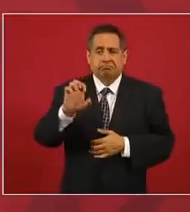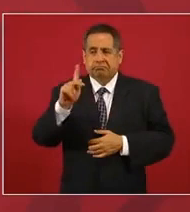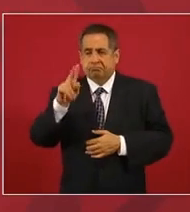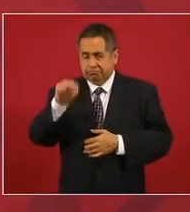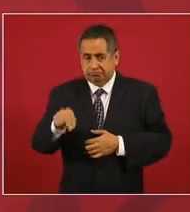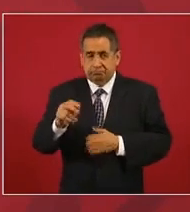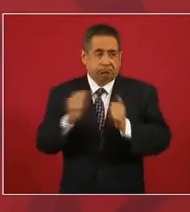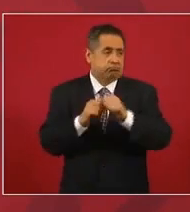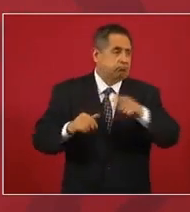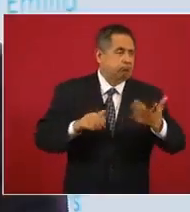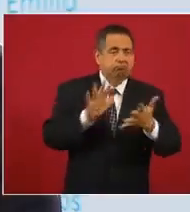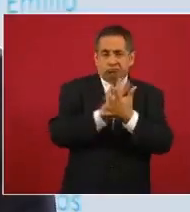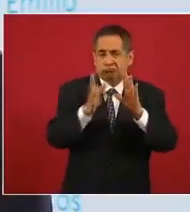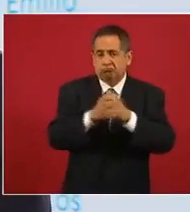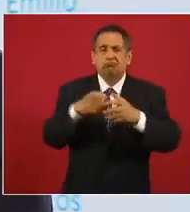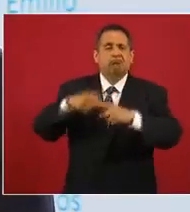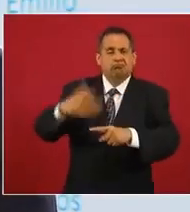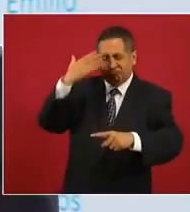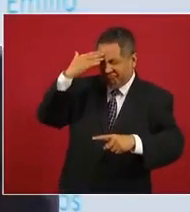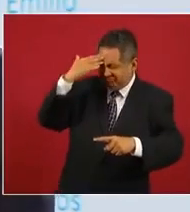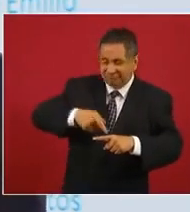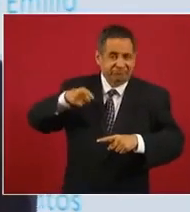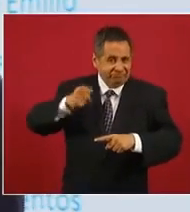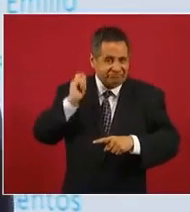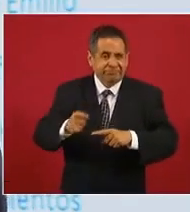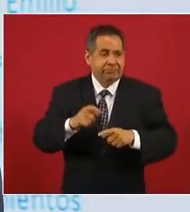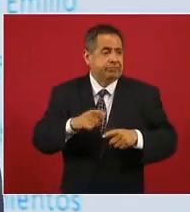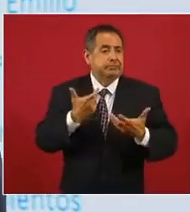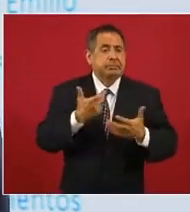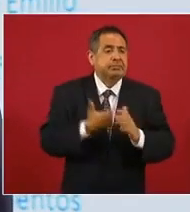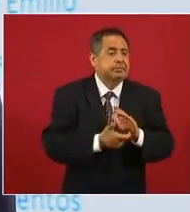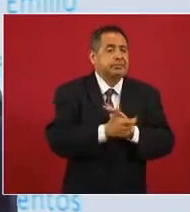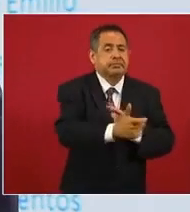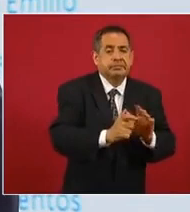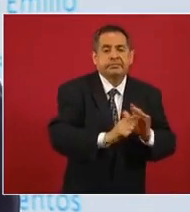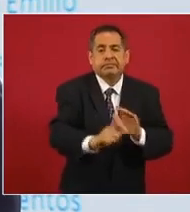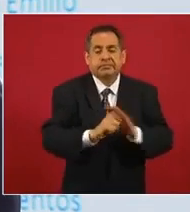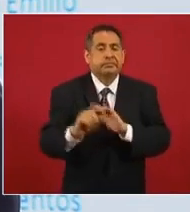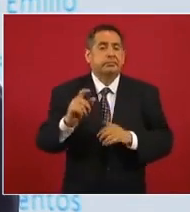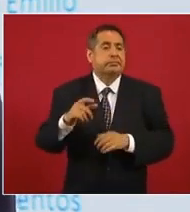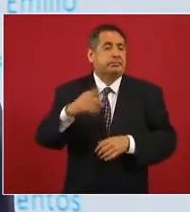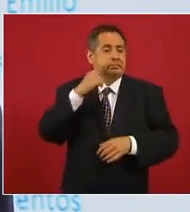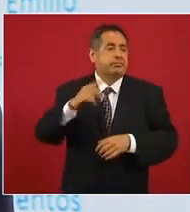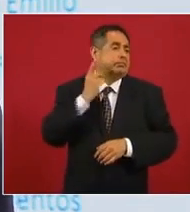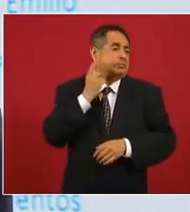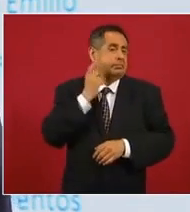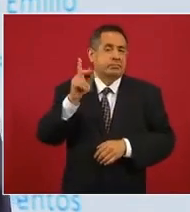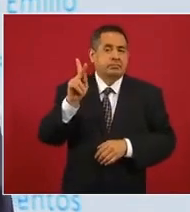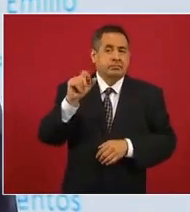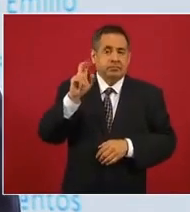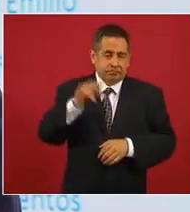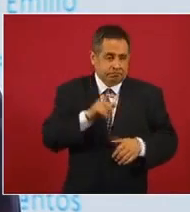en las cuantiosas sumas de dinero que se entregaron a legisladores del PAN para obtener los votos